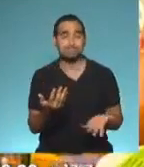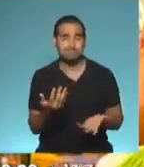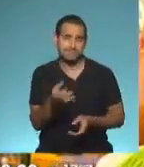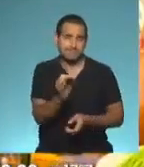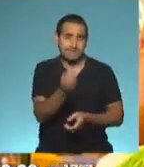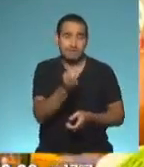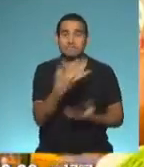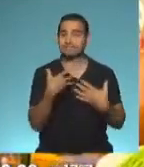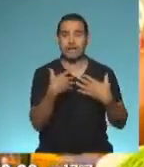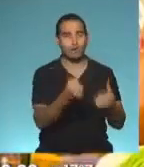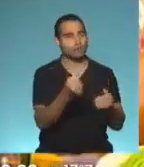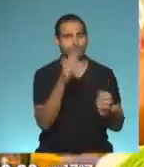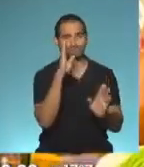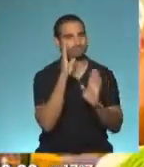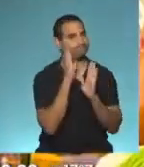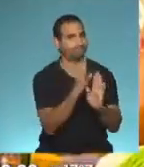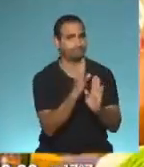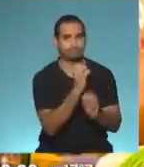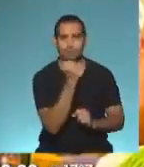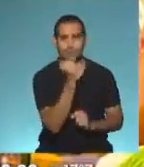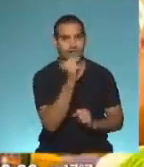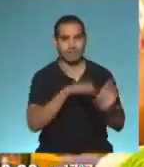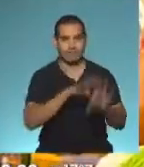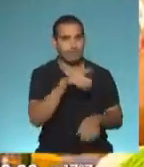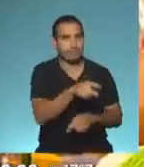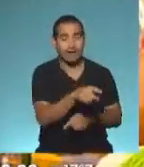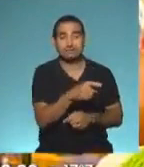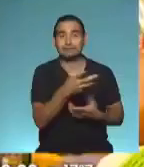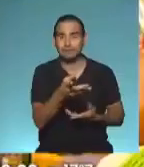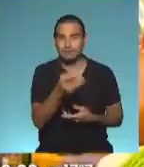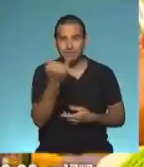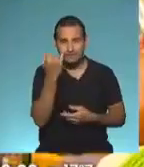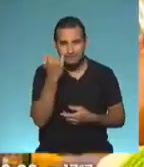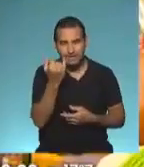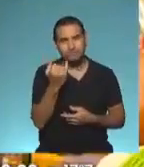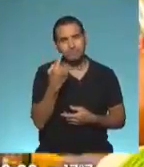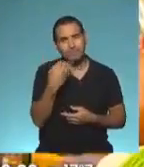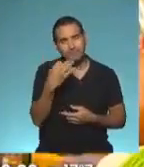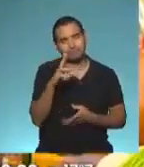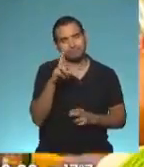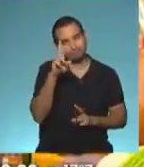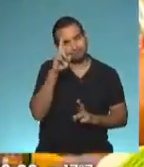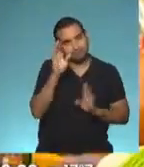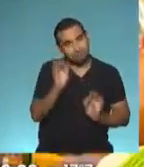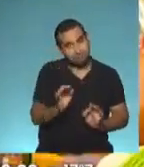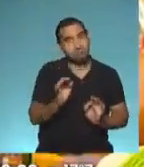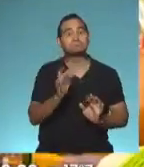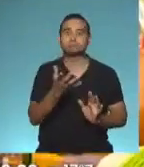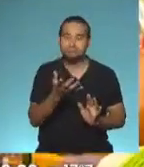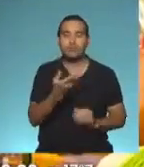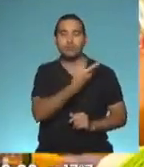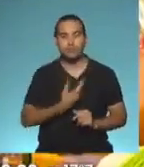sabemos la salud sigue siendo prioridad durante esta pandemia pero como subimos de ser respetuosos el gobierno de la ciudad decidió